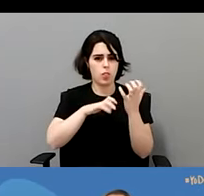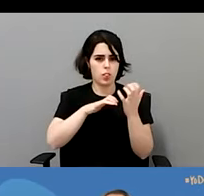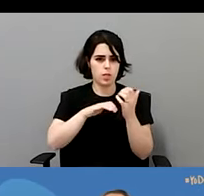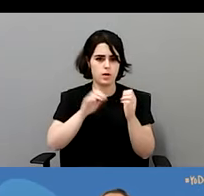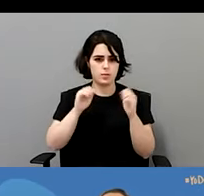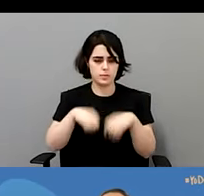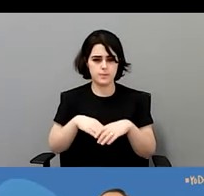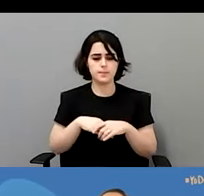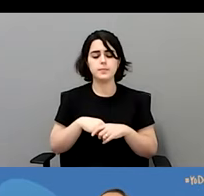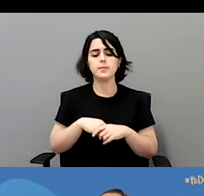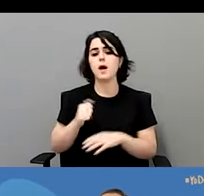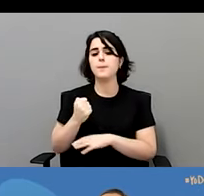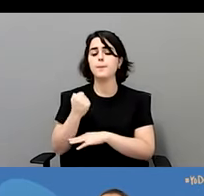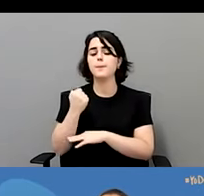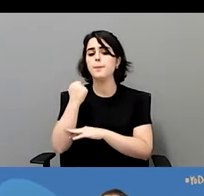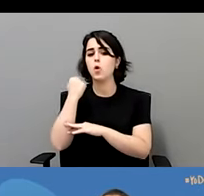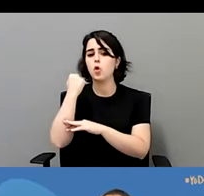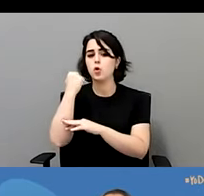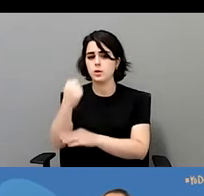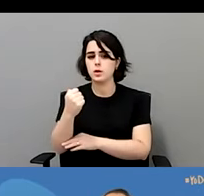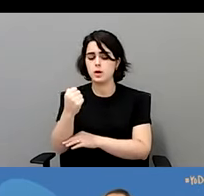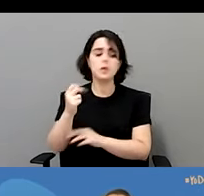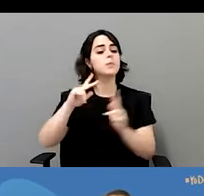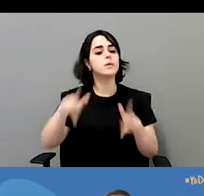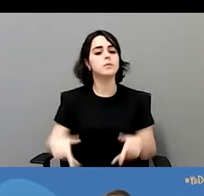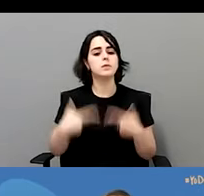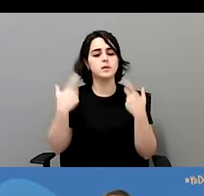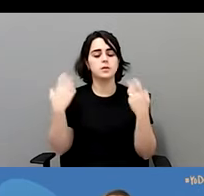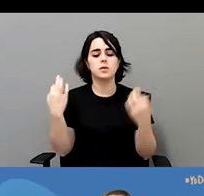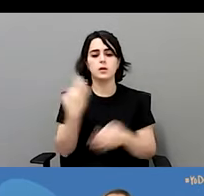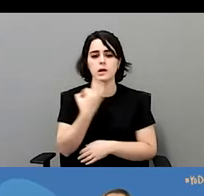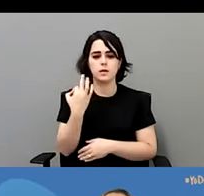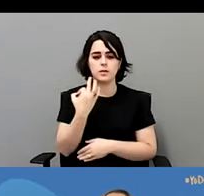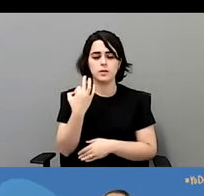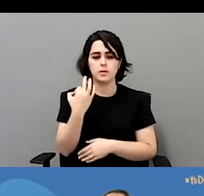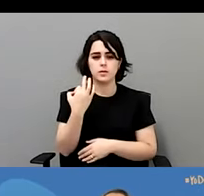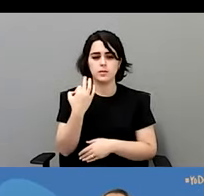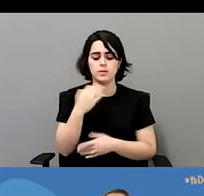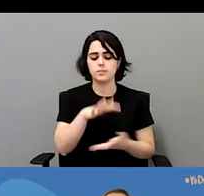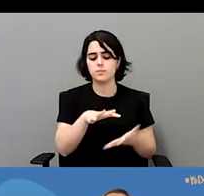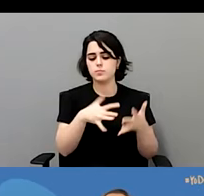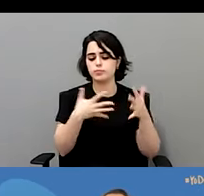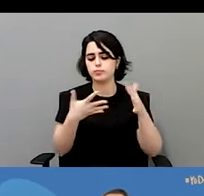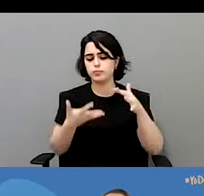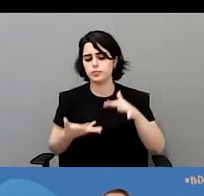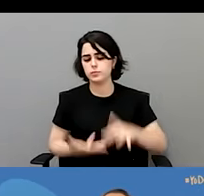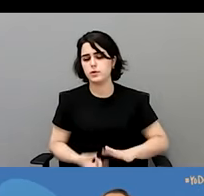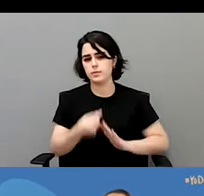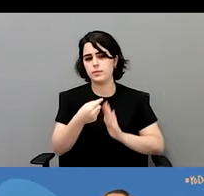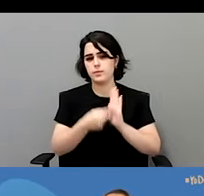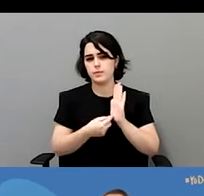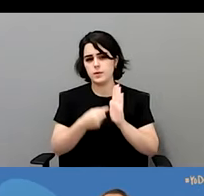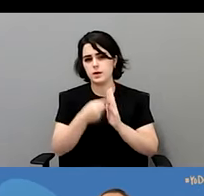Este apoyo me permitió llevar a cabo una vida